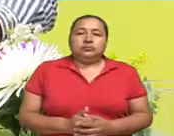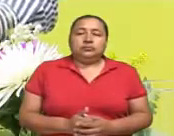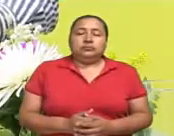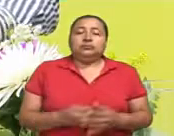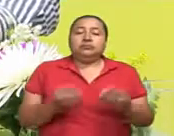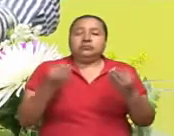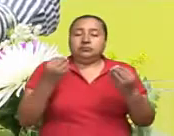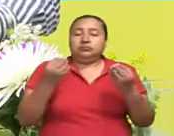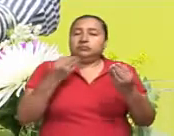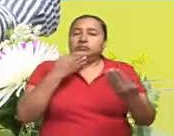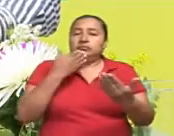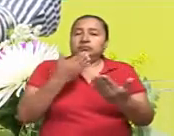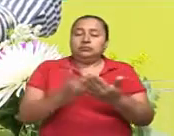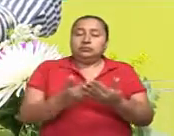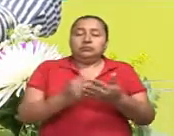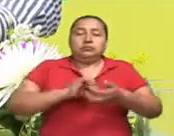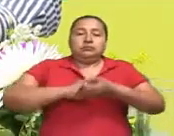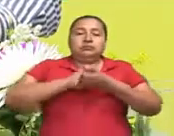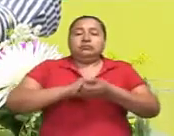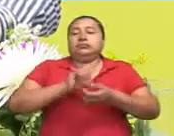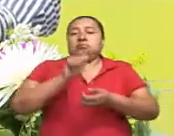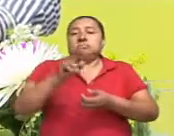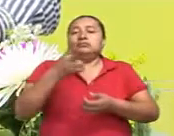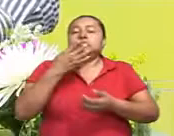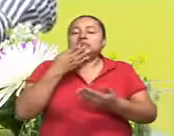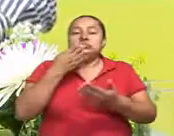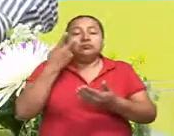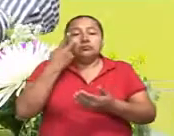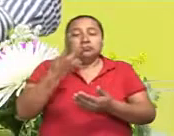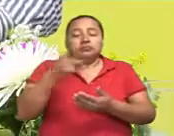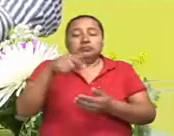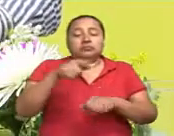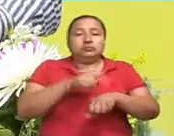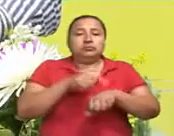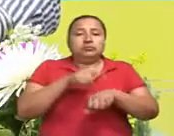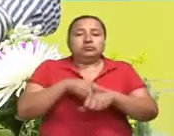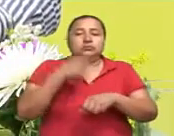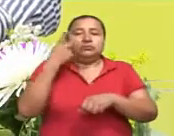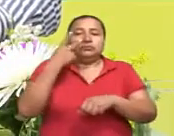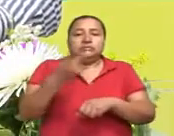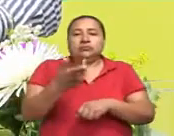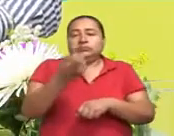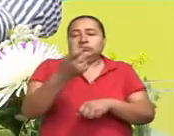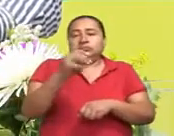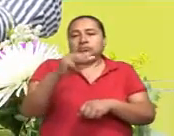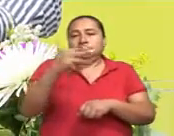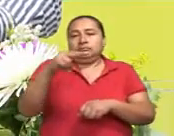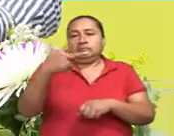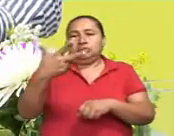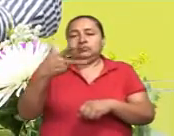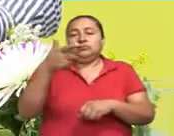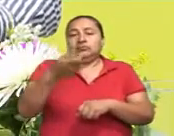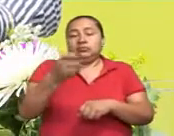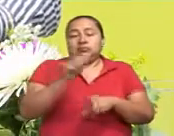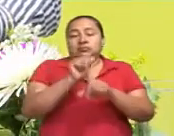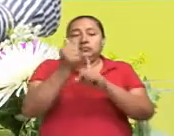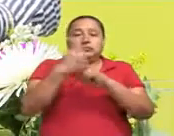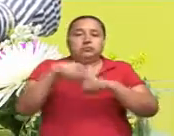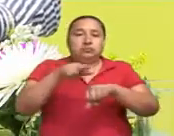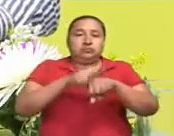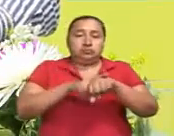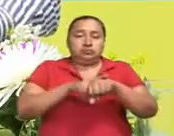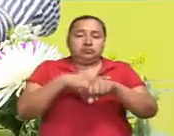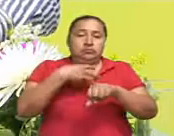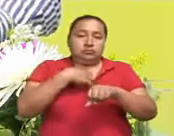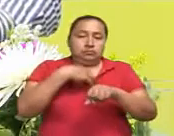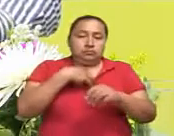Mil gracias, amigos televidentes que nos sintonizan a esta hora a través de la frecuencia del canal 98, el canal parlamentario, el canal de